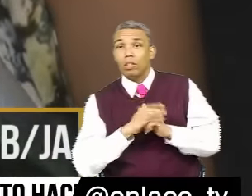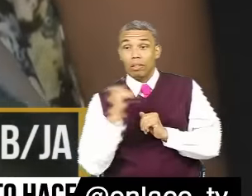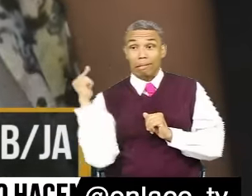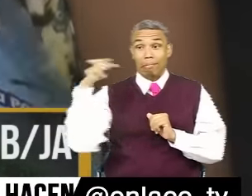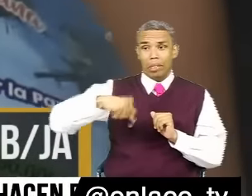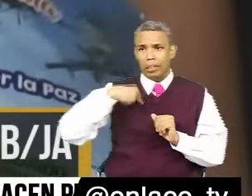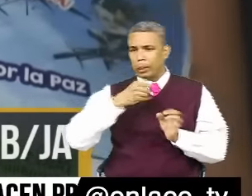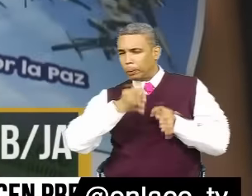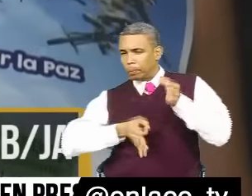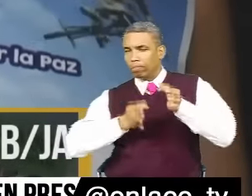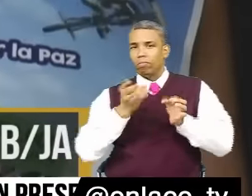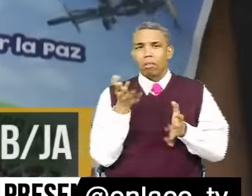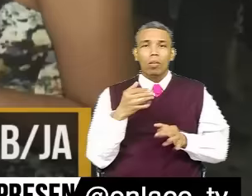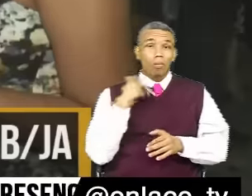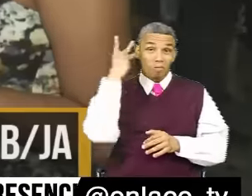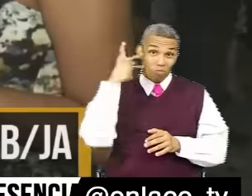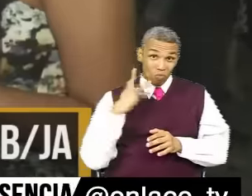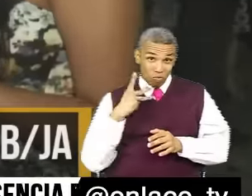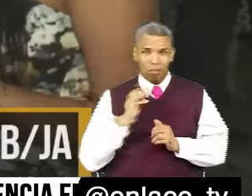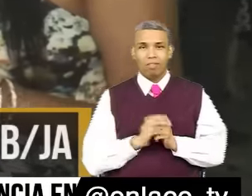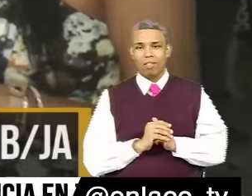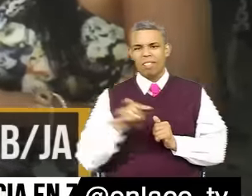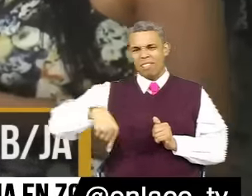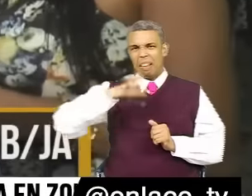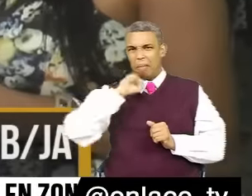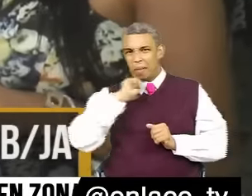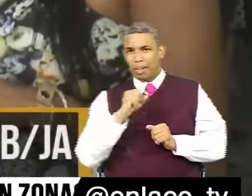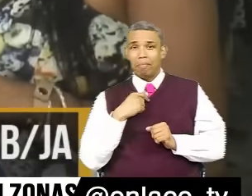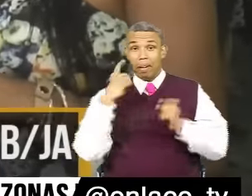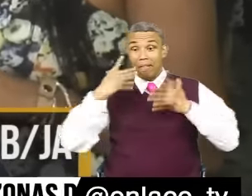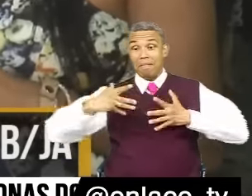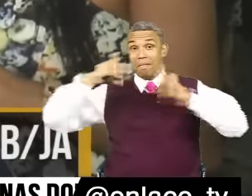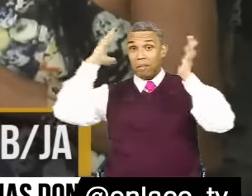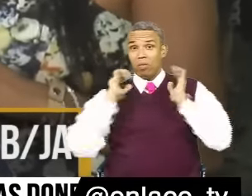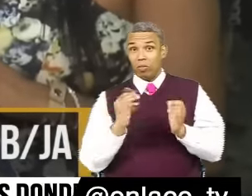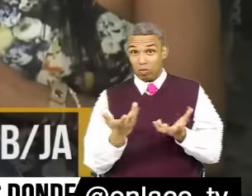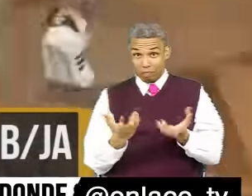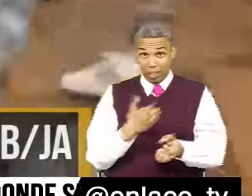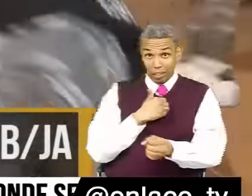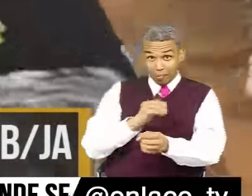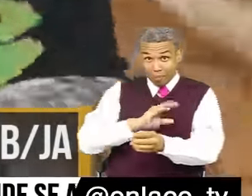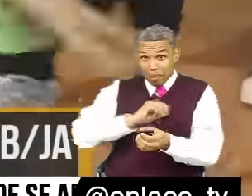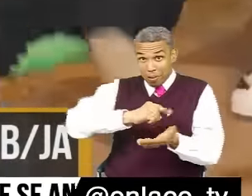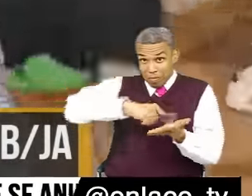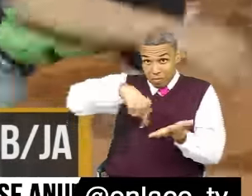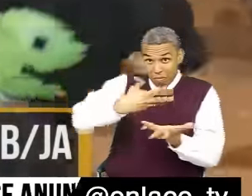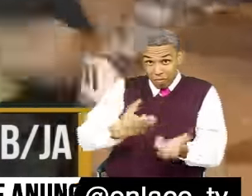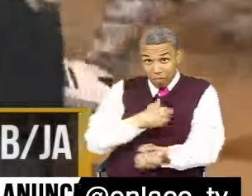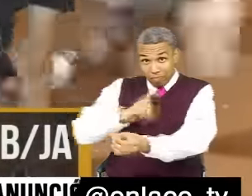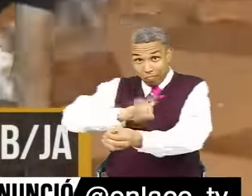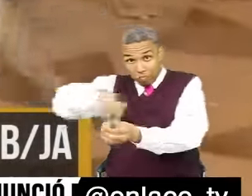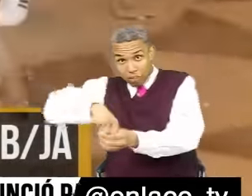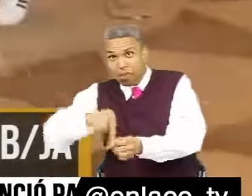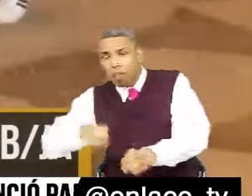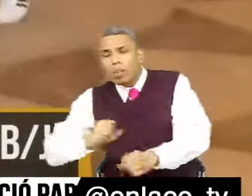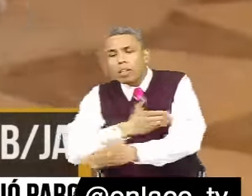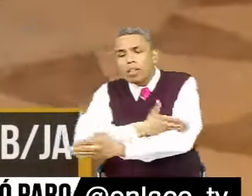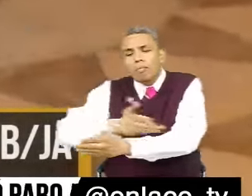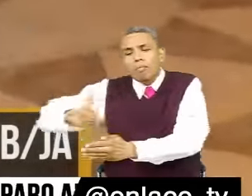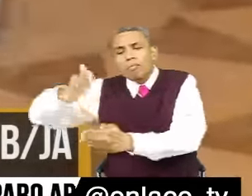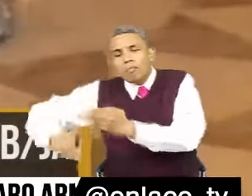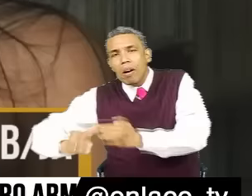este evento, que durante 3 días consecutivos se tomará a Barranca Bermeja, ya están abiertas. Hasta el próximo 16 de septiembre se hará la convocatoria